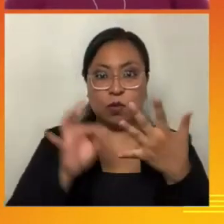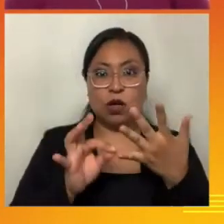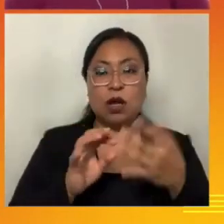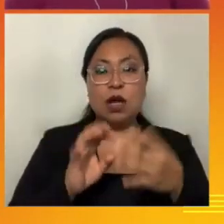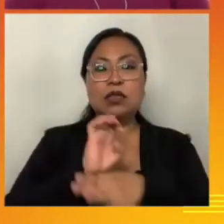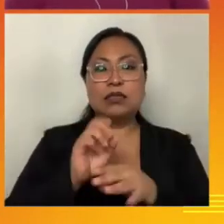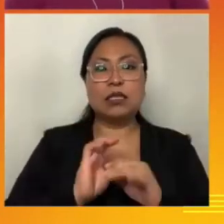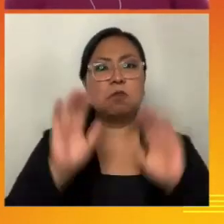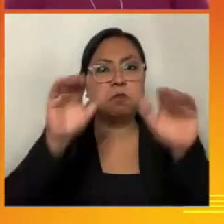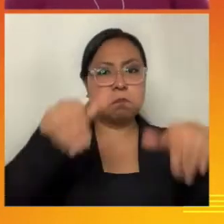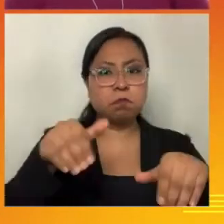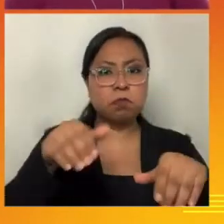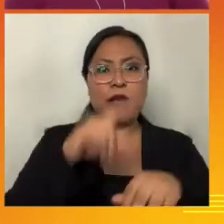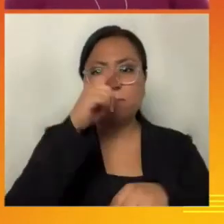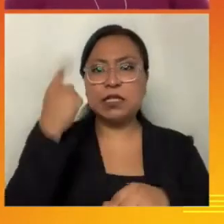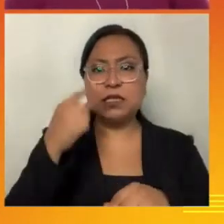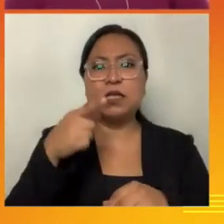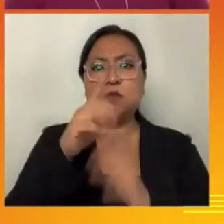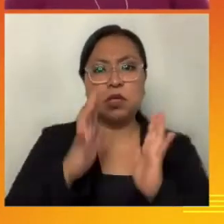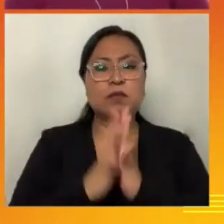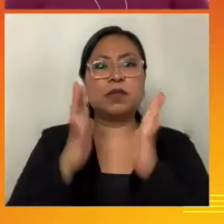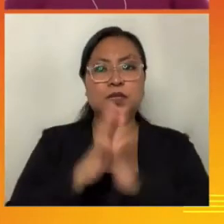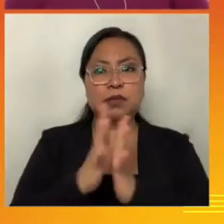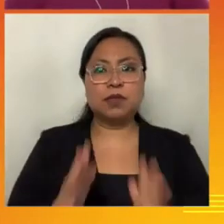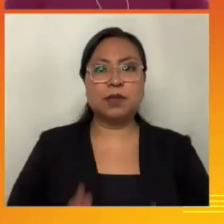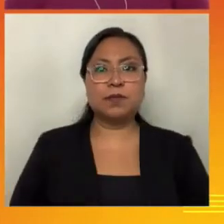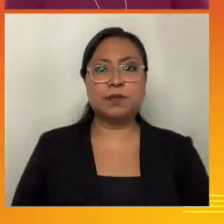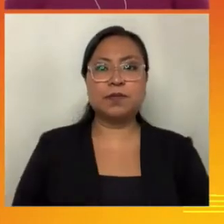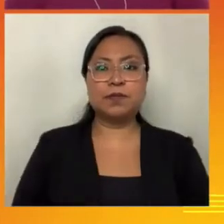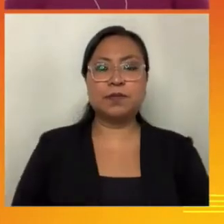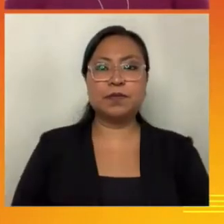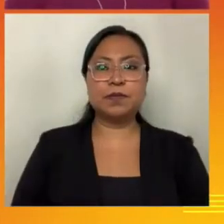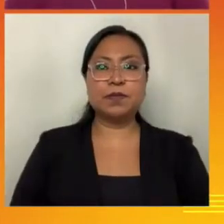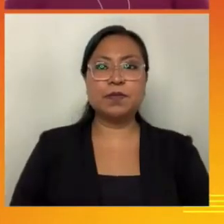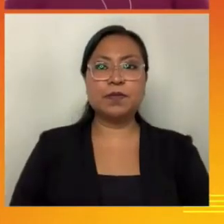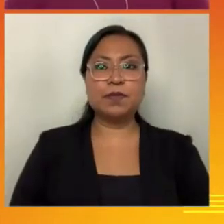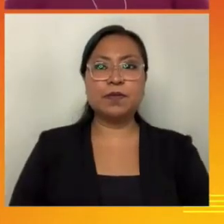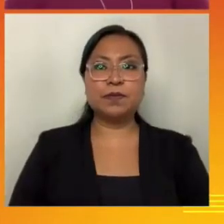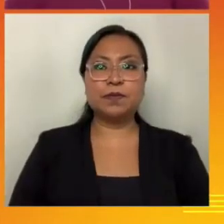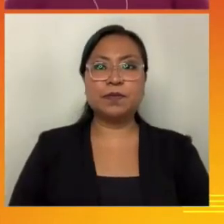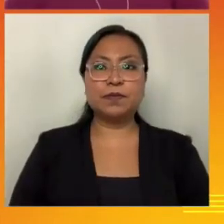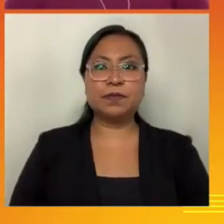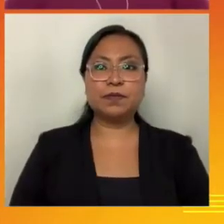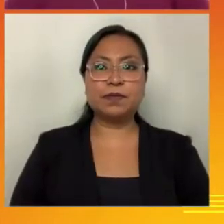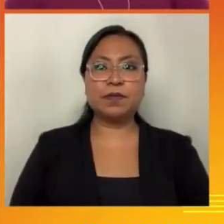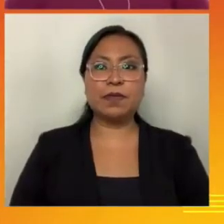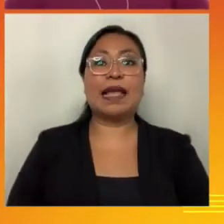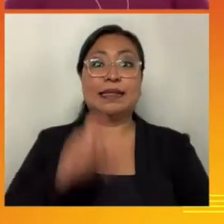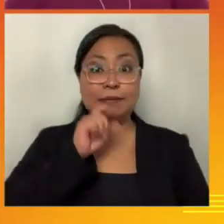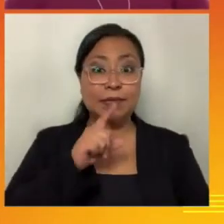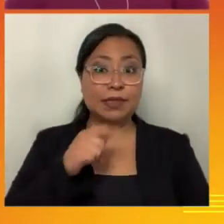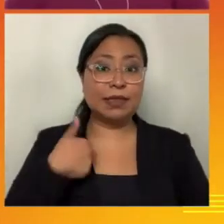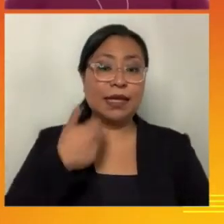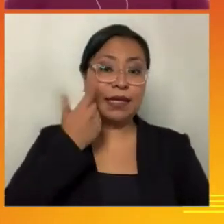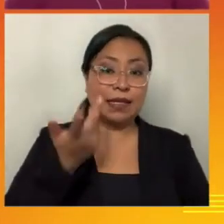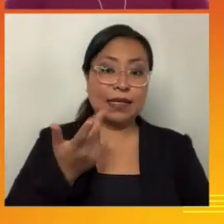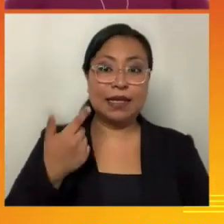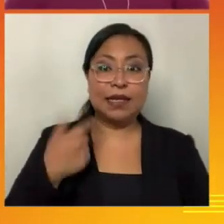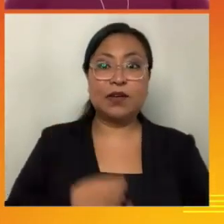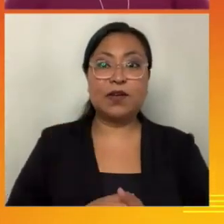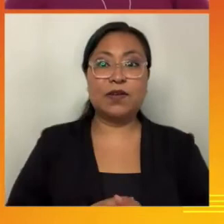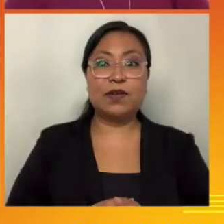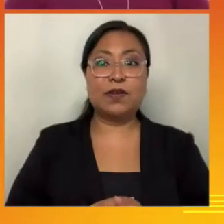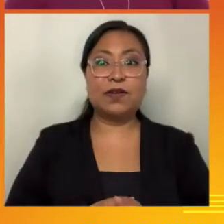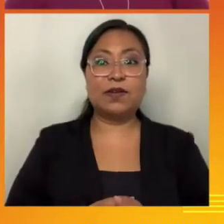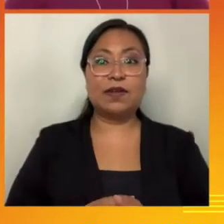estos requisitos para poder inscribirse en el programa. Y bueno, haciendo la mención también que estamos en